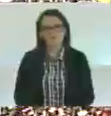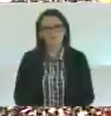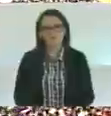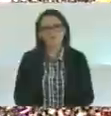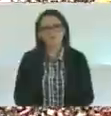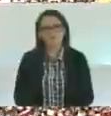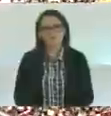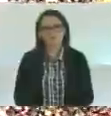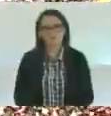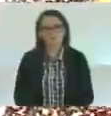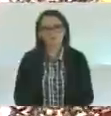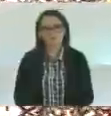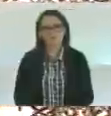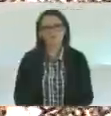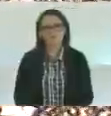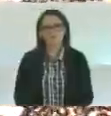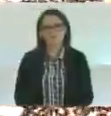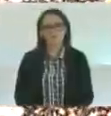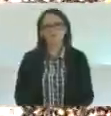En una tarde